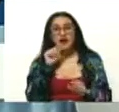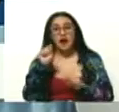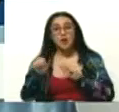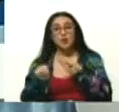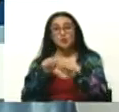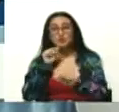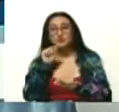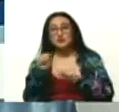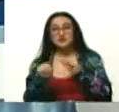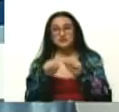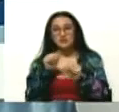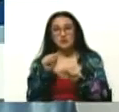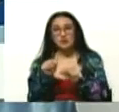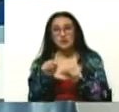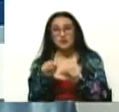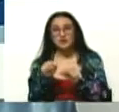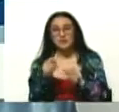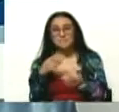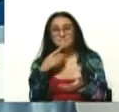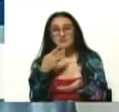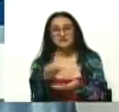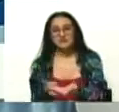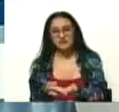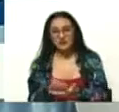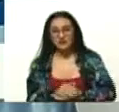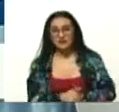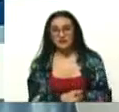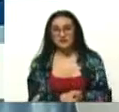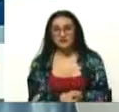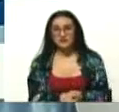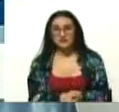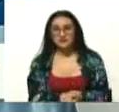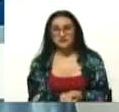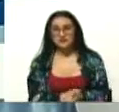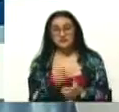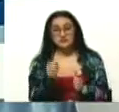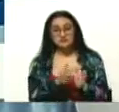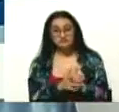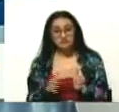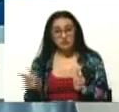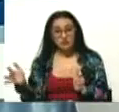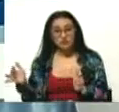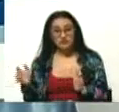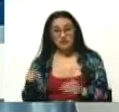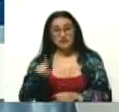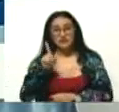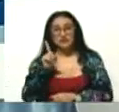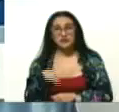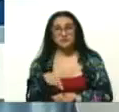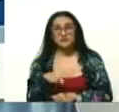acusaciones presentadas. En este lapso se han realizado también